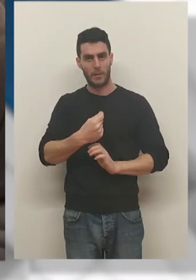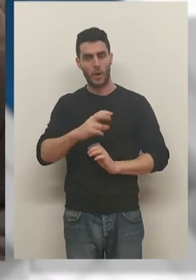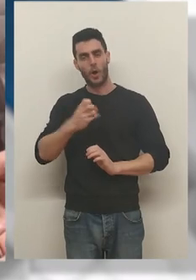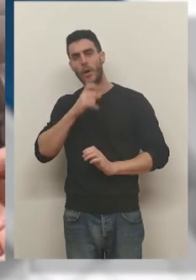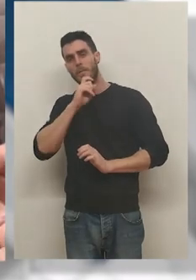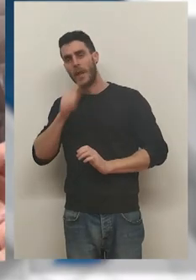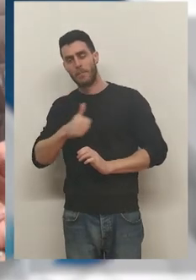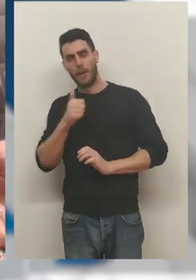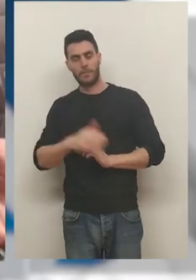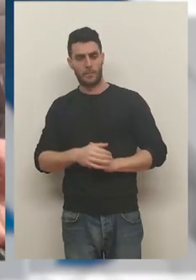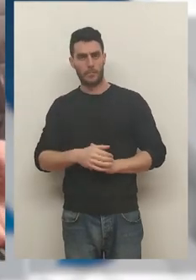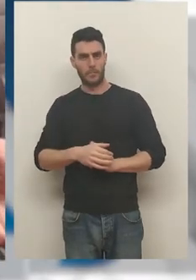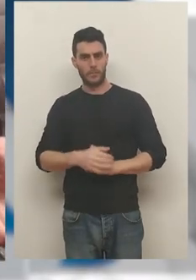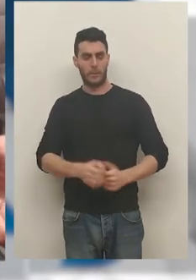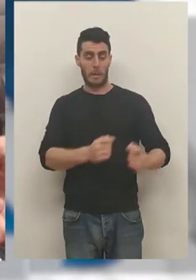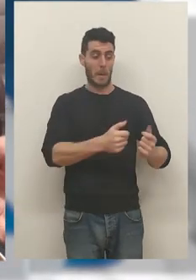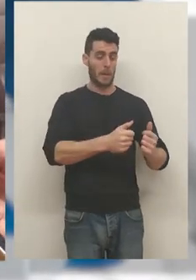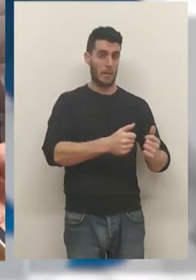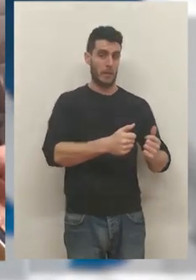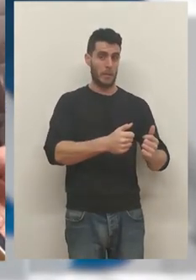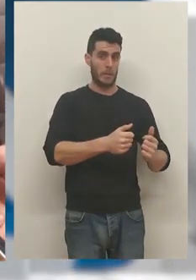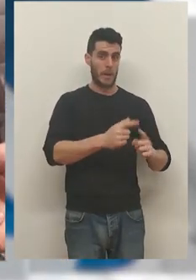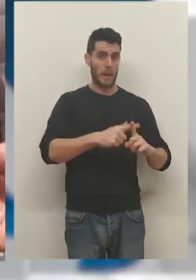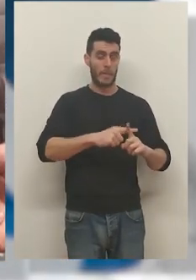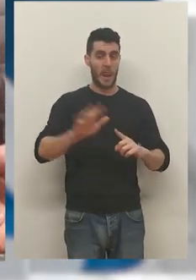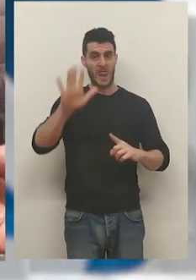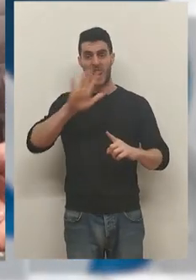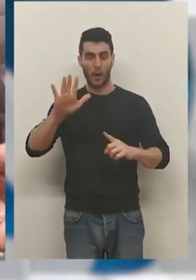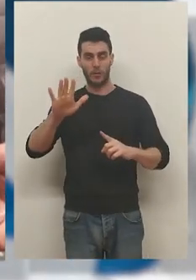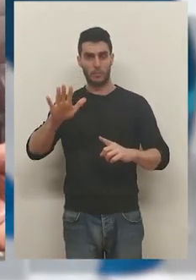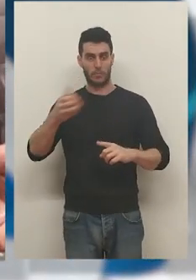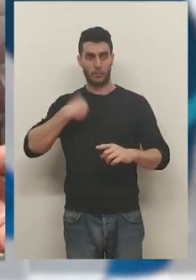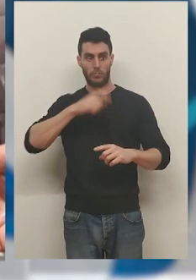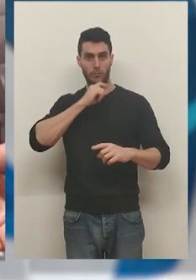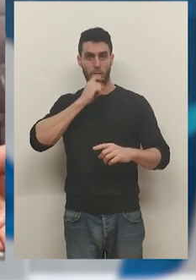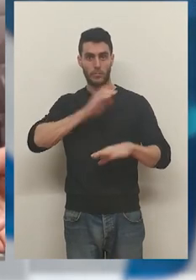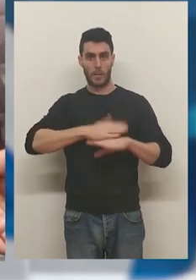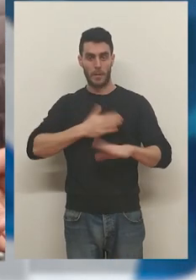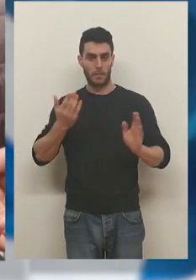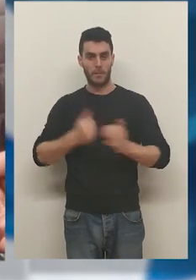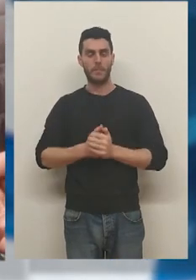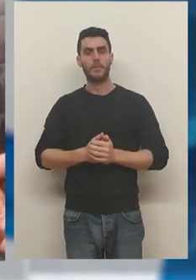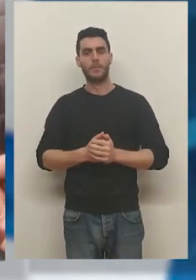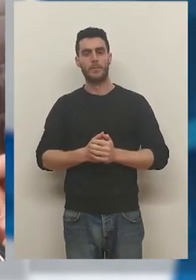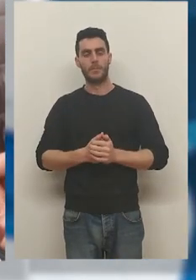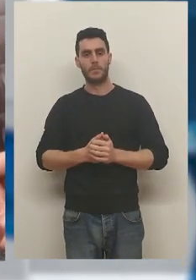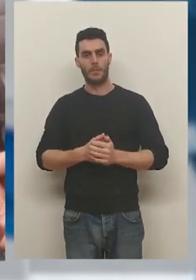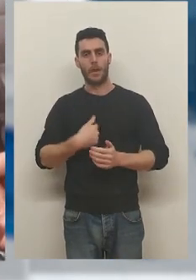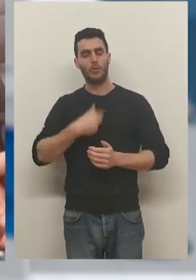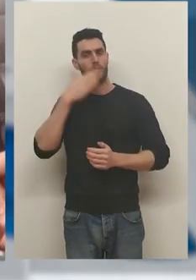que otras para mí son libres que van de poco al nivel 5 que es muy complicado ya para mí